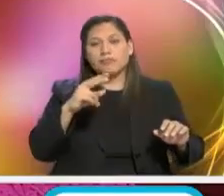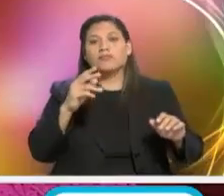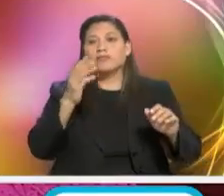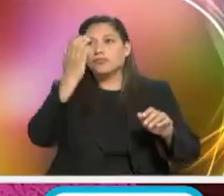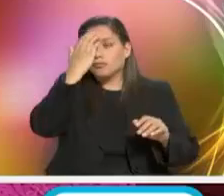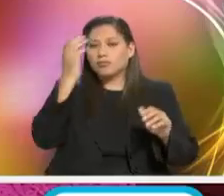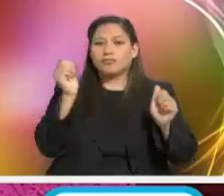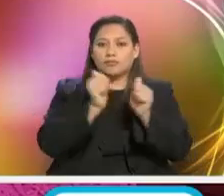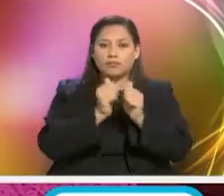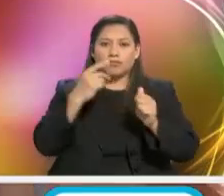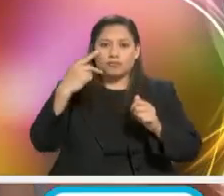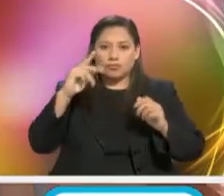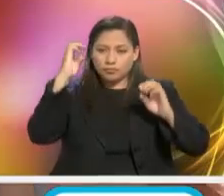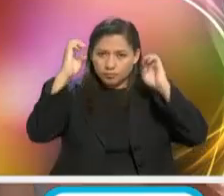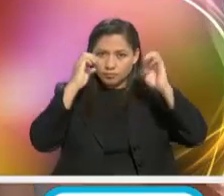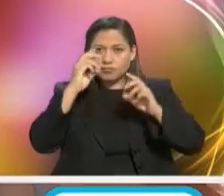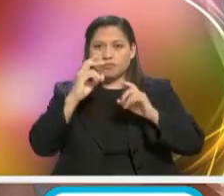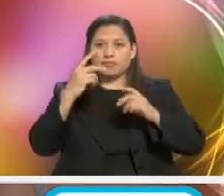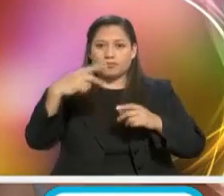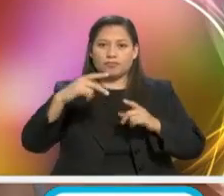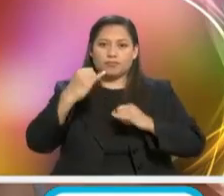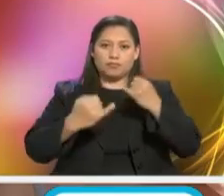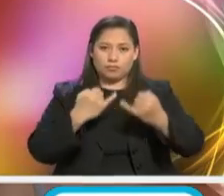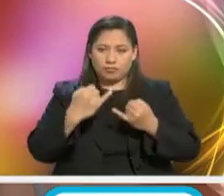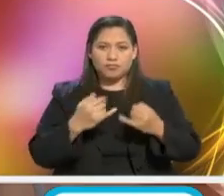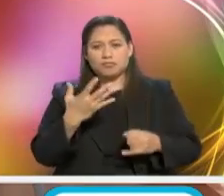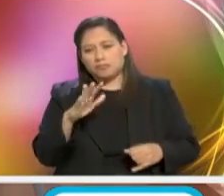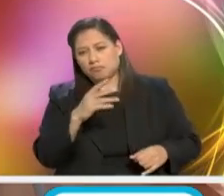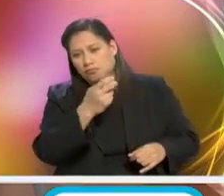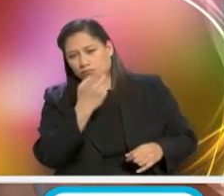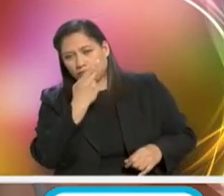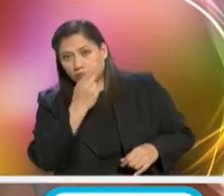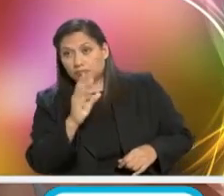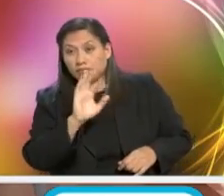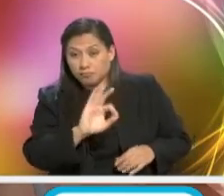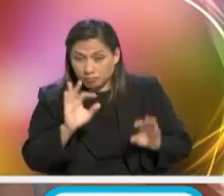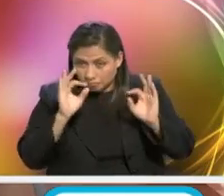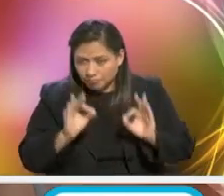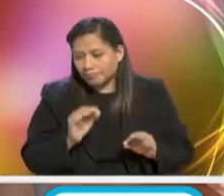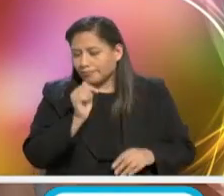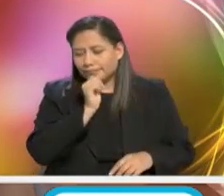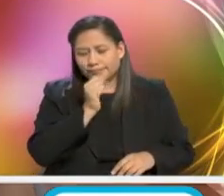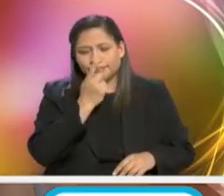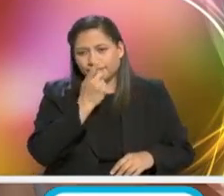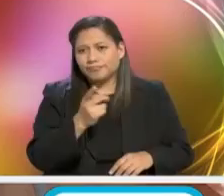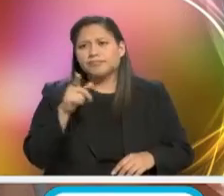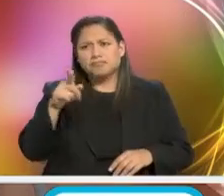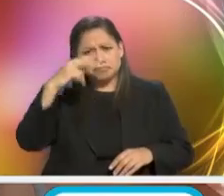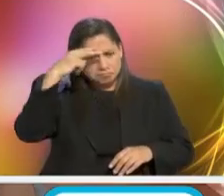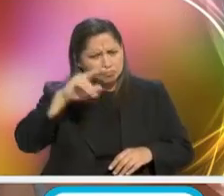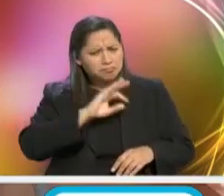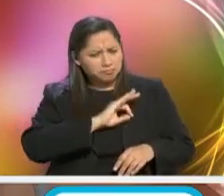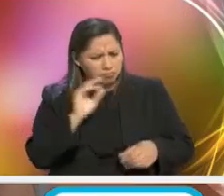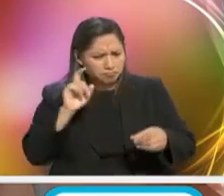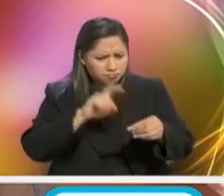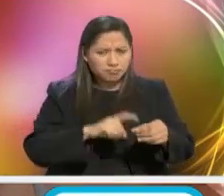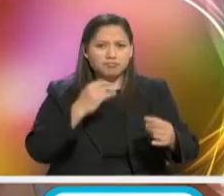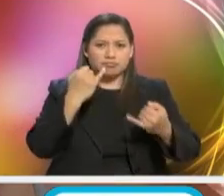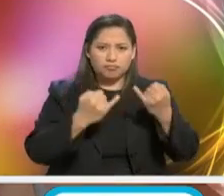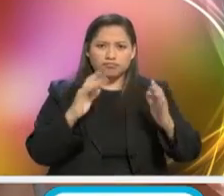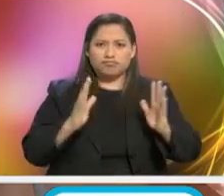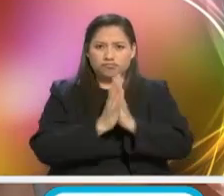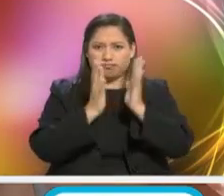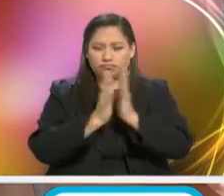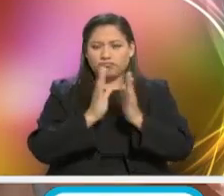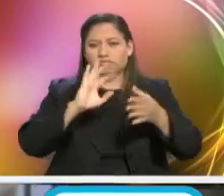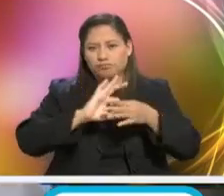exposición, o al menos es más o menos lo que se dice, ¿no? O sea, no es tan preciso, pero la cuestión es que entonces él dice, México también puede ser olímpico, ¿no? Sí.